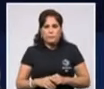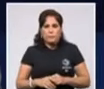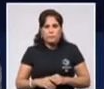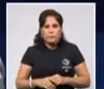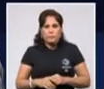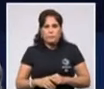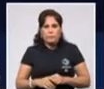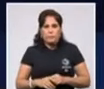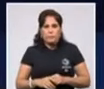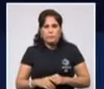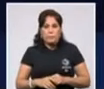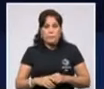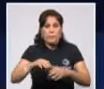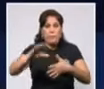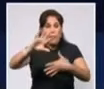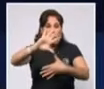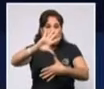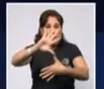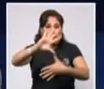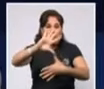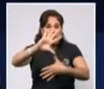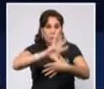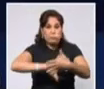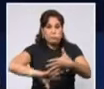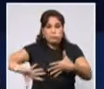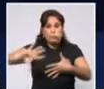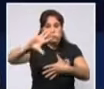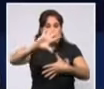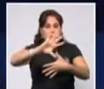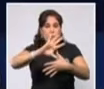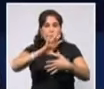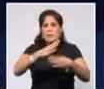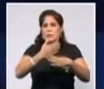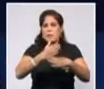La región de las Américas, que representa el